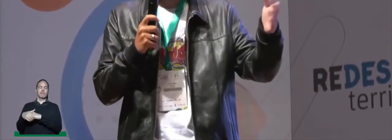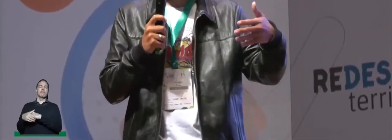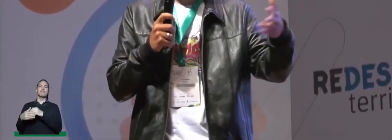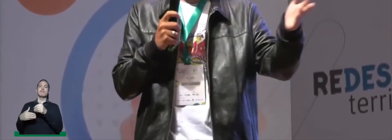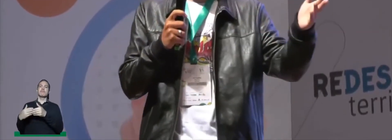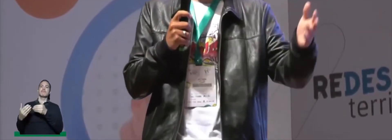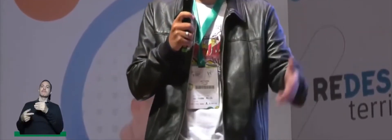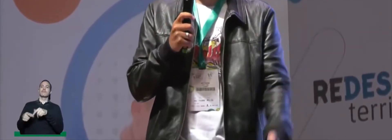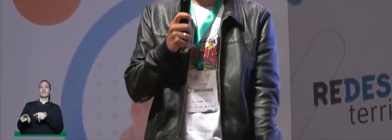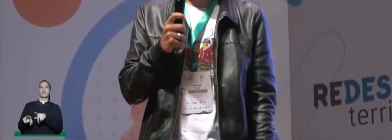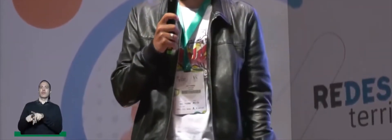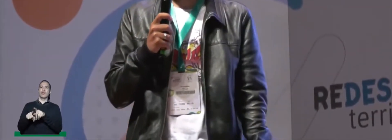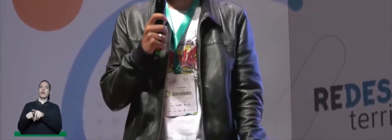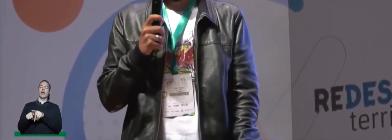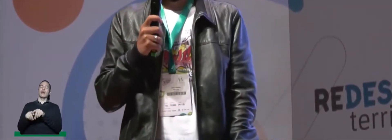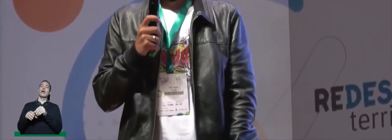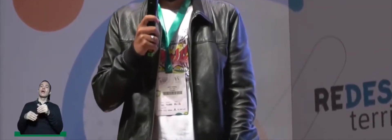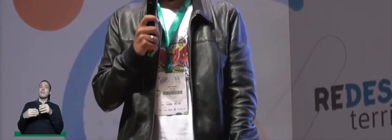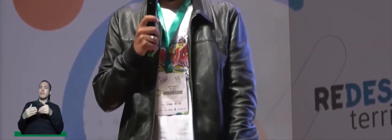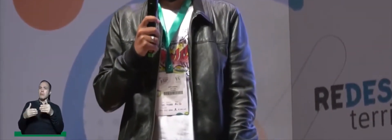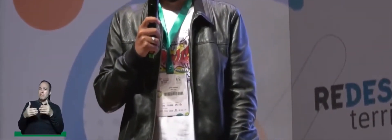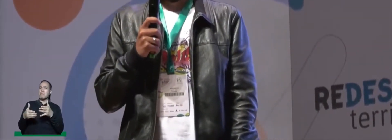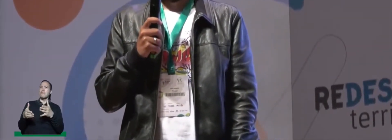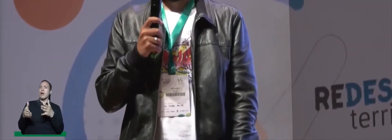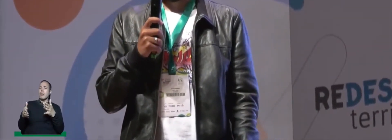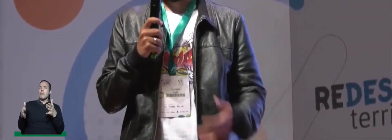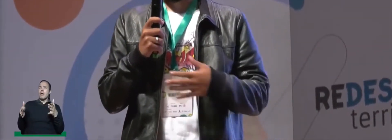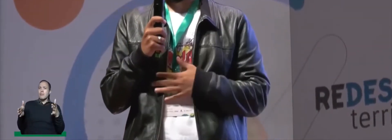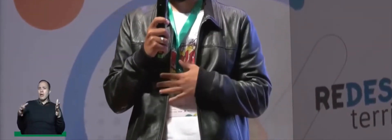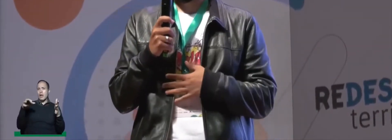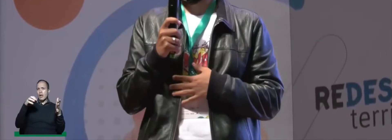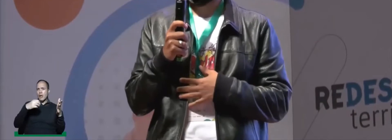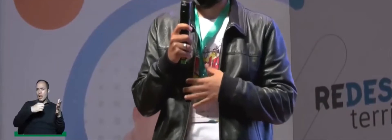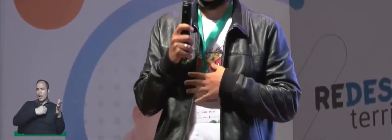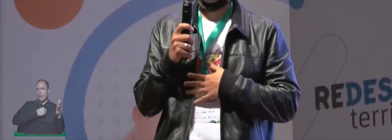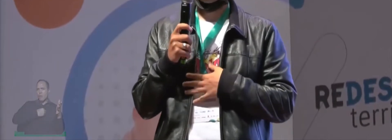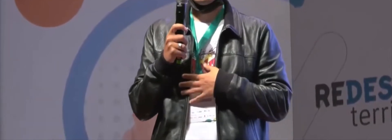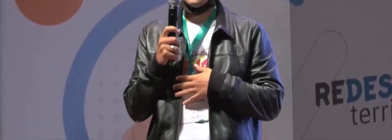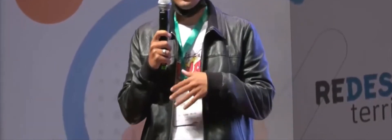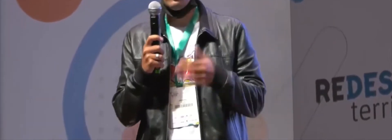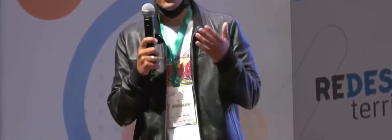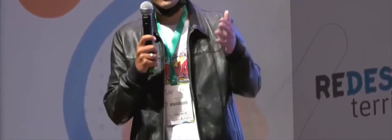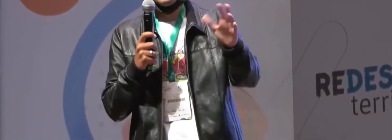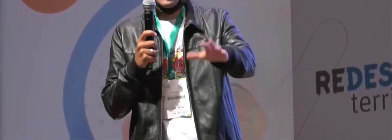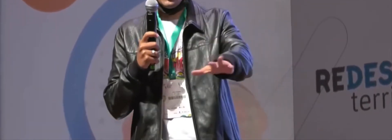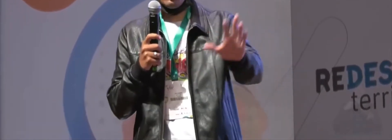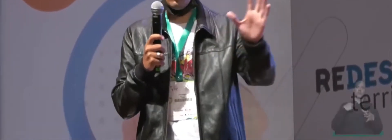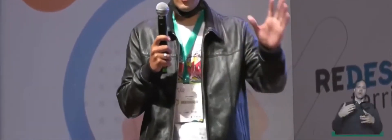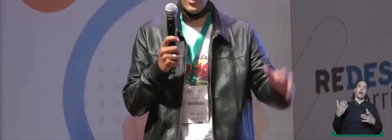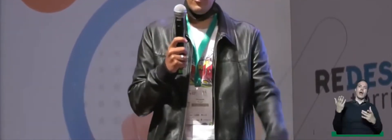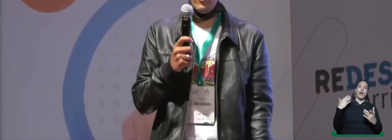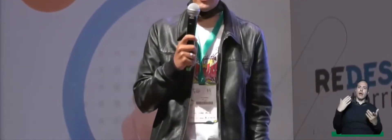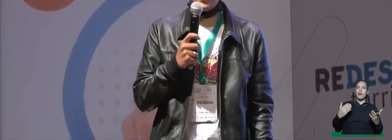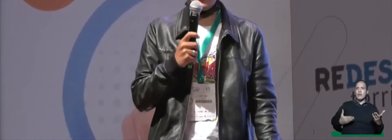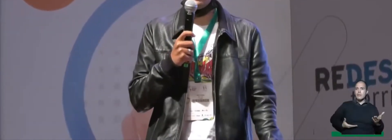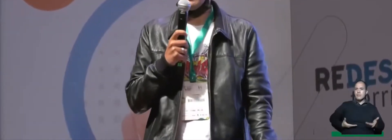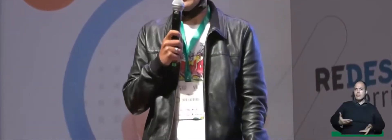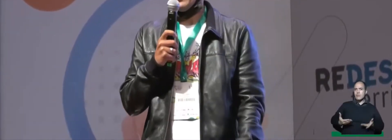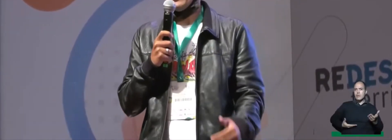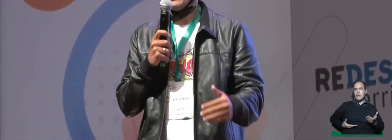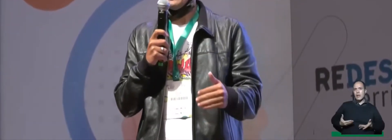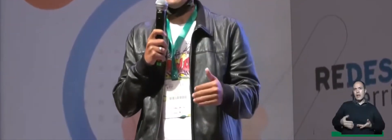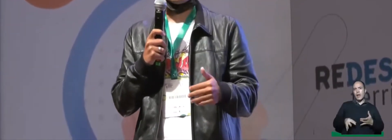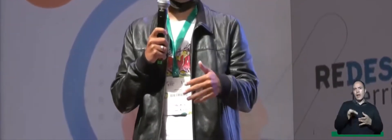de esta oportunidad yo tenía en esa época un café internet y pues ahí coloque la publicidad